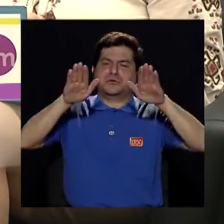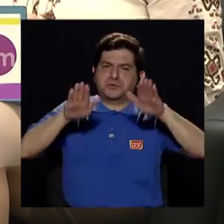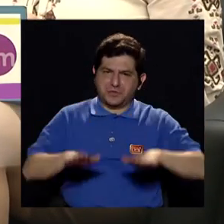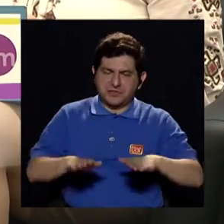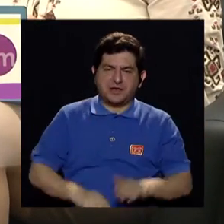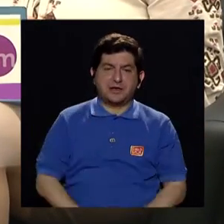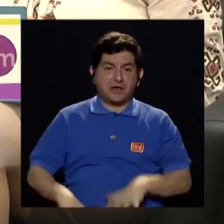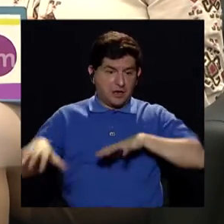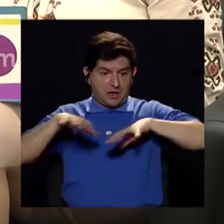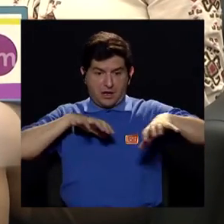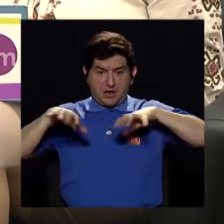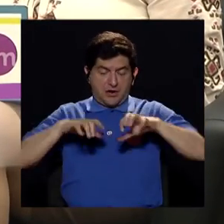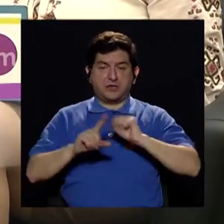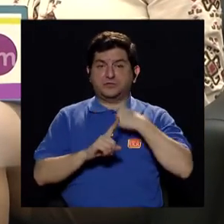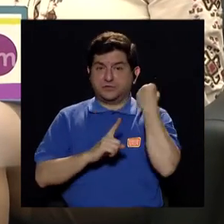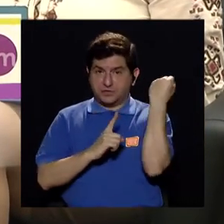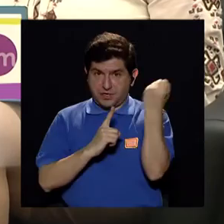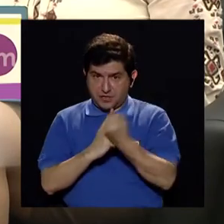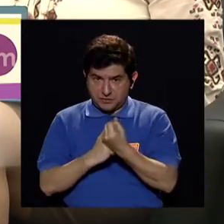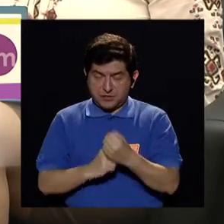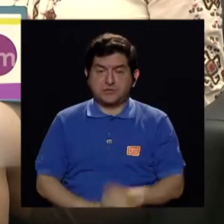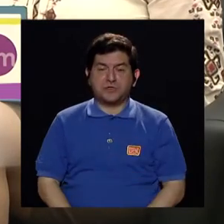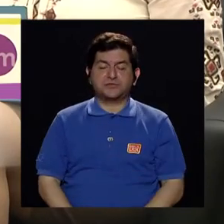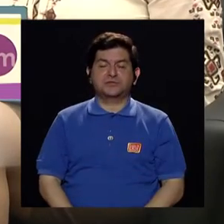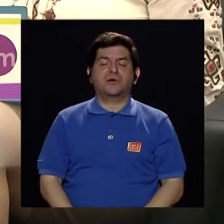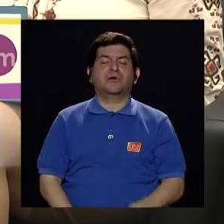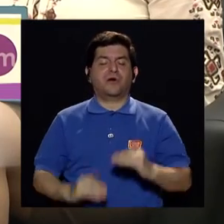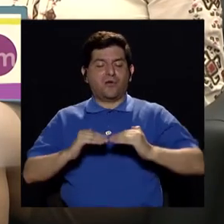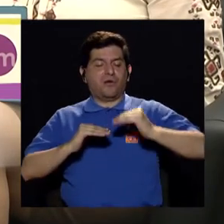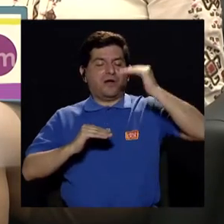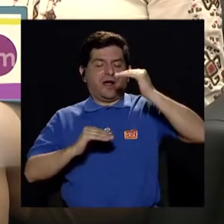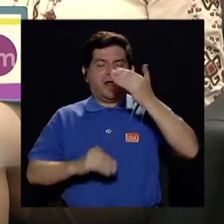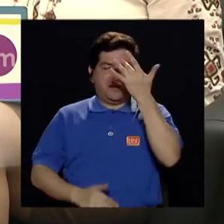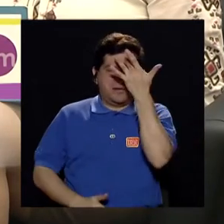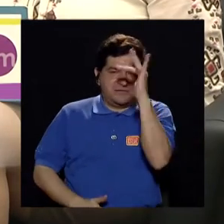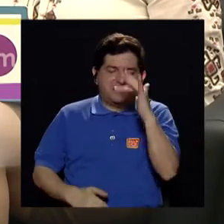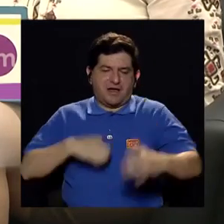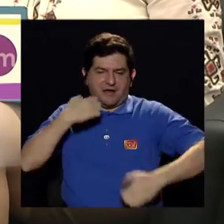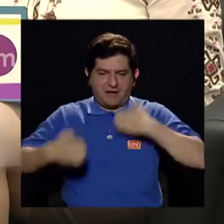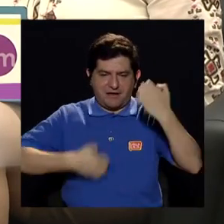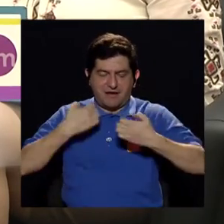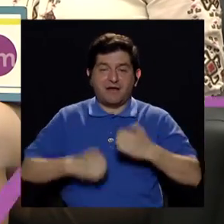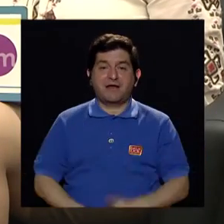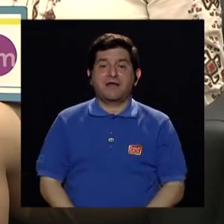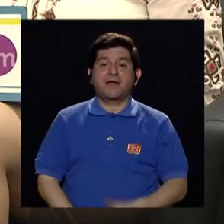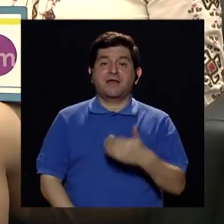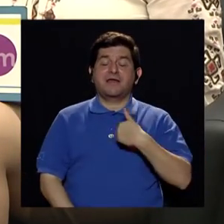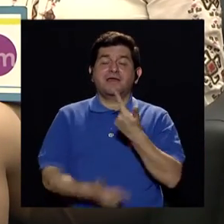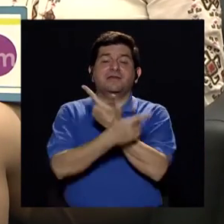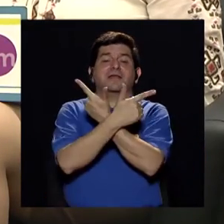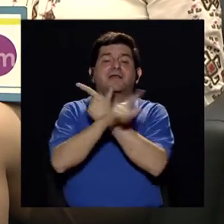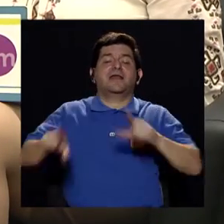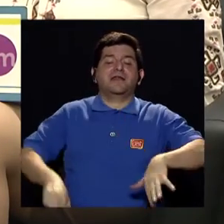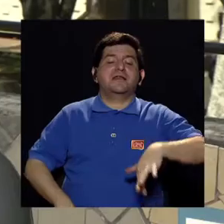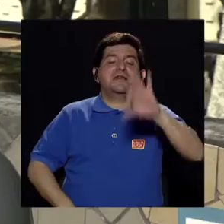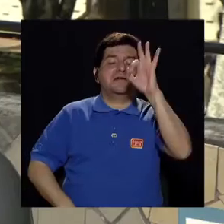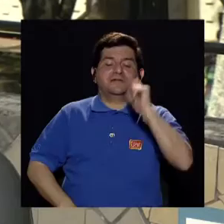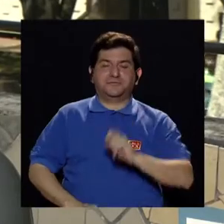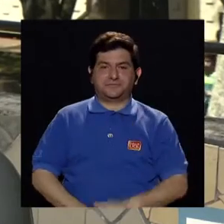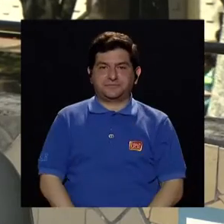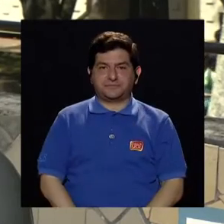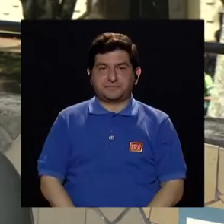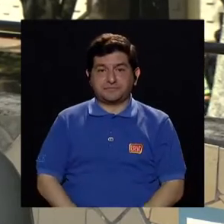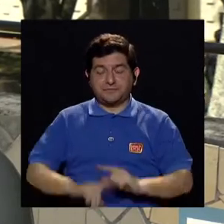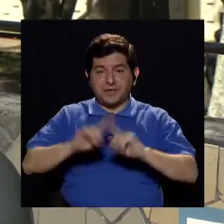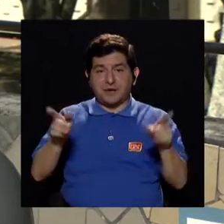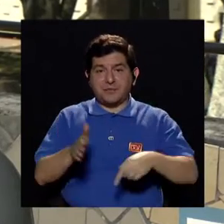que puede reaccionar ante las situaciones con alta inteligencia emocional y se empieza a ejercitar la libertad de escoger. Lo que